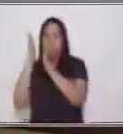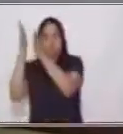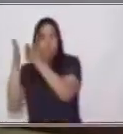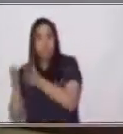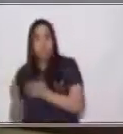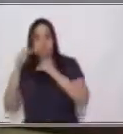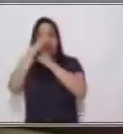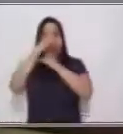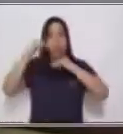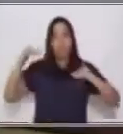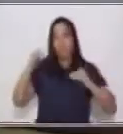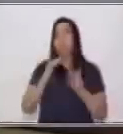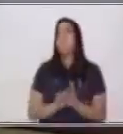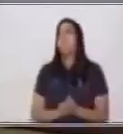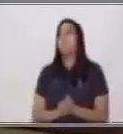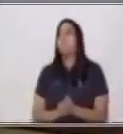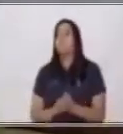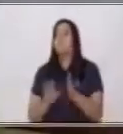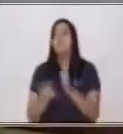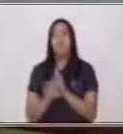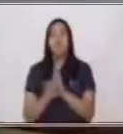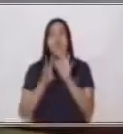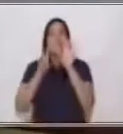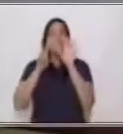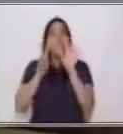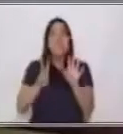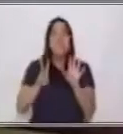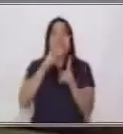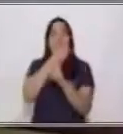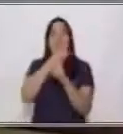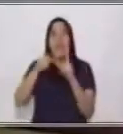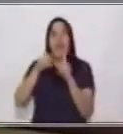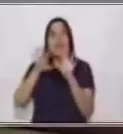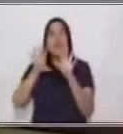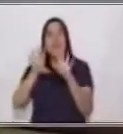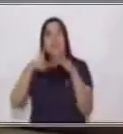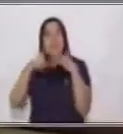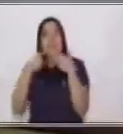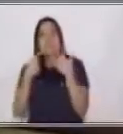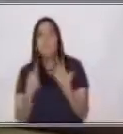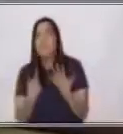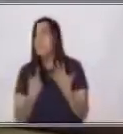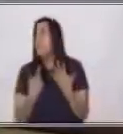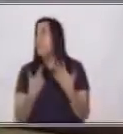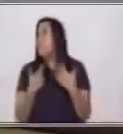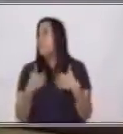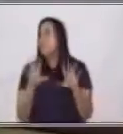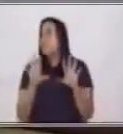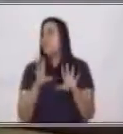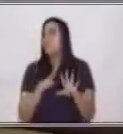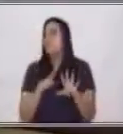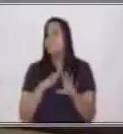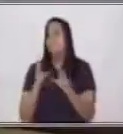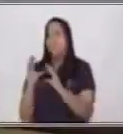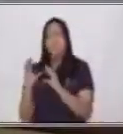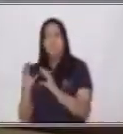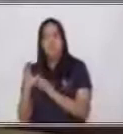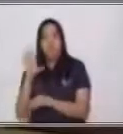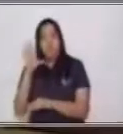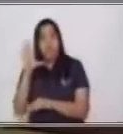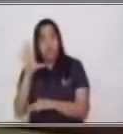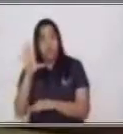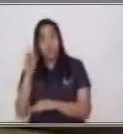esta es una matriz de 3×3, 3 filas y 3 columnas.